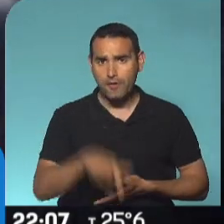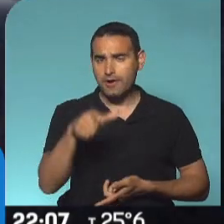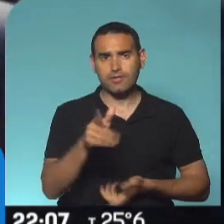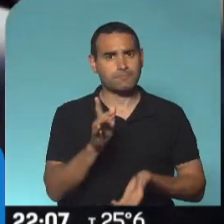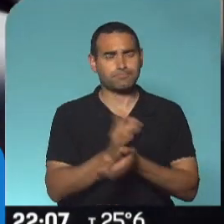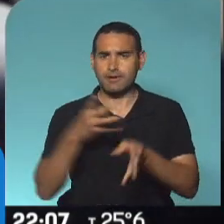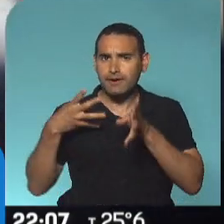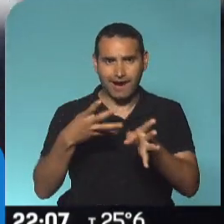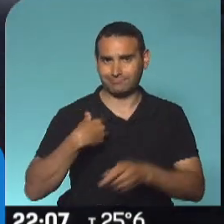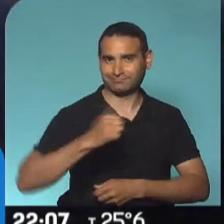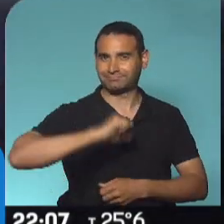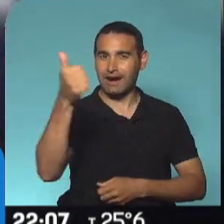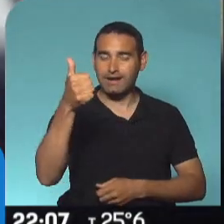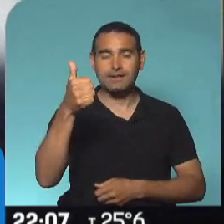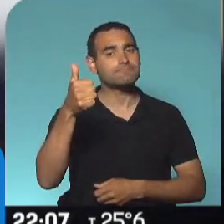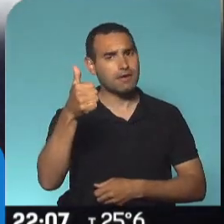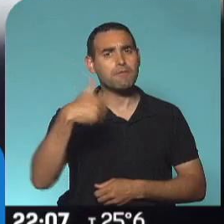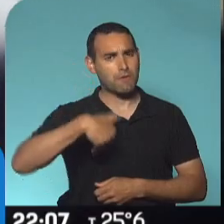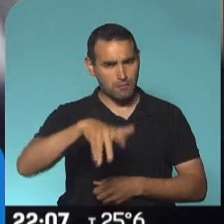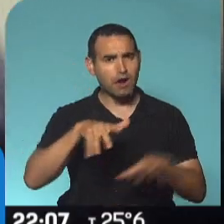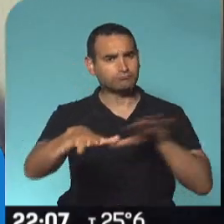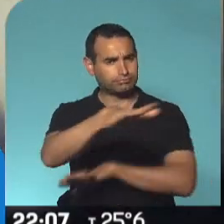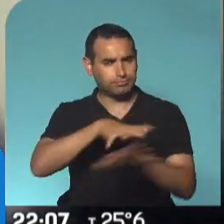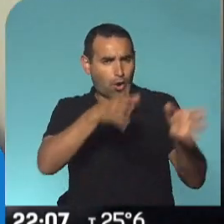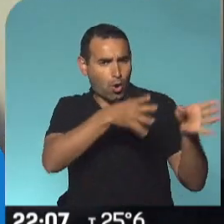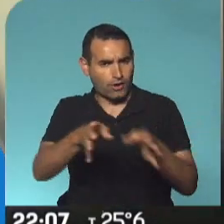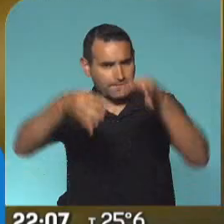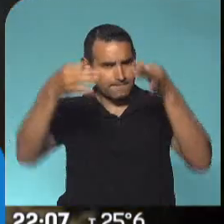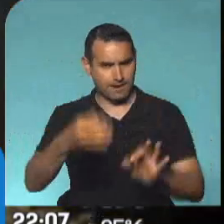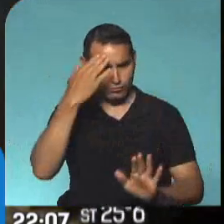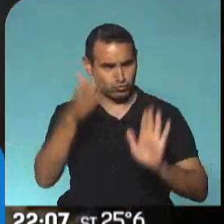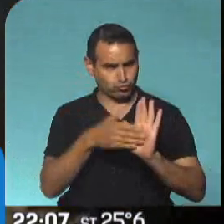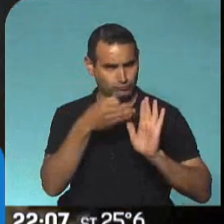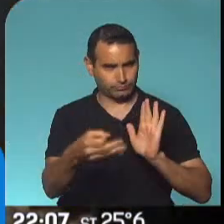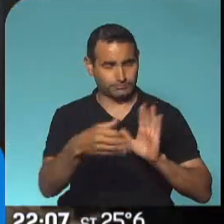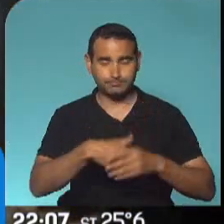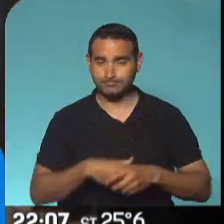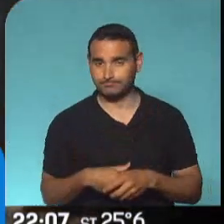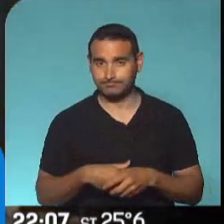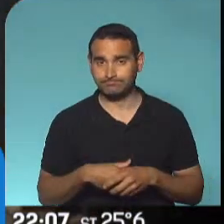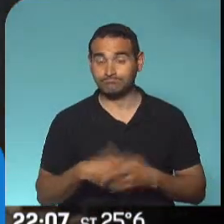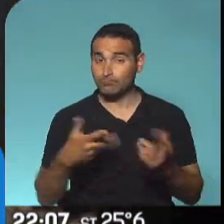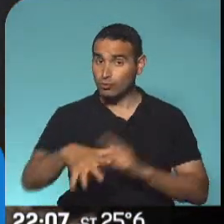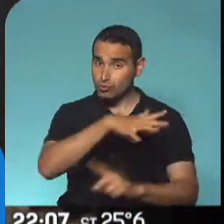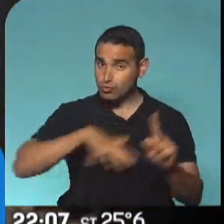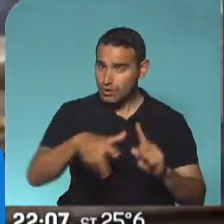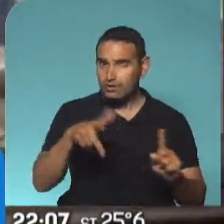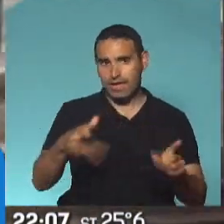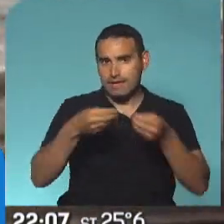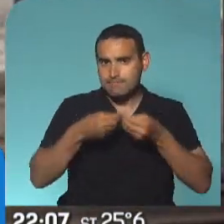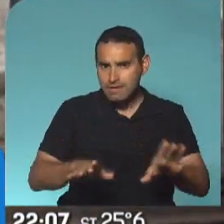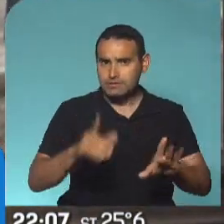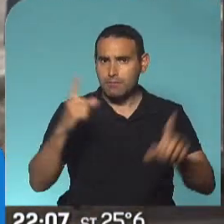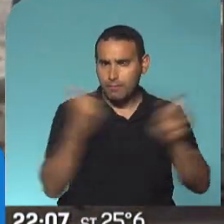batalla ganada, pero reconstituiremos el orden constitucional y la democracia. En este contexto, comenzaron a multiplicarse